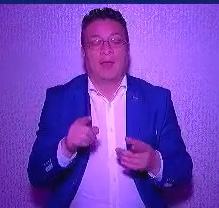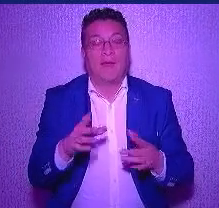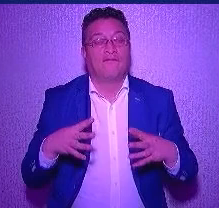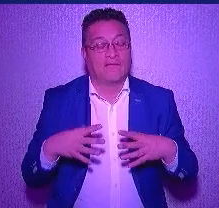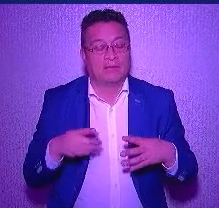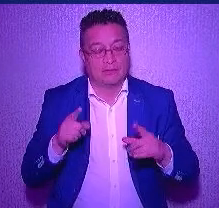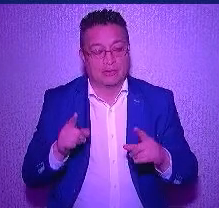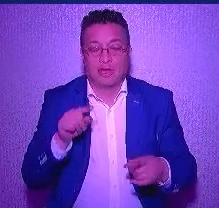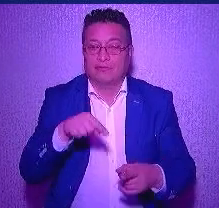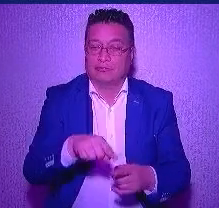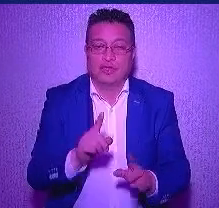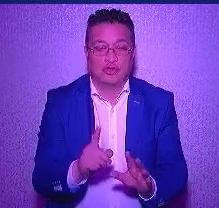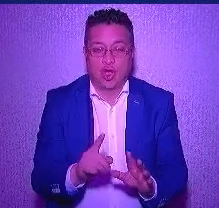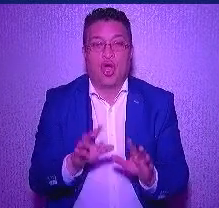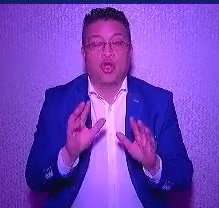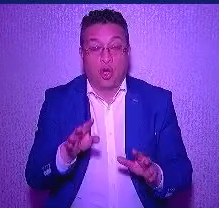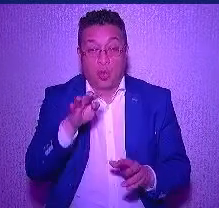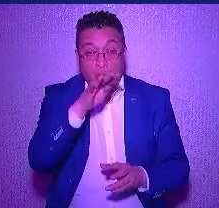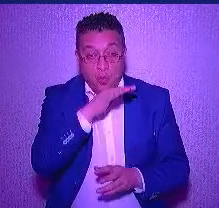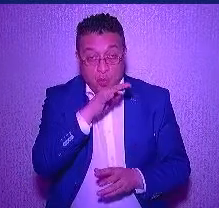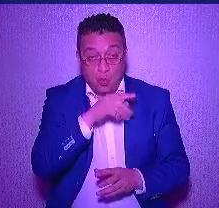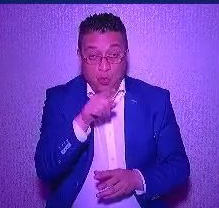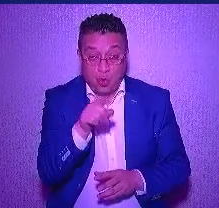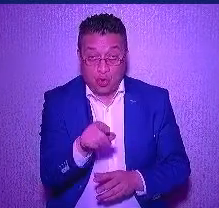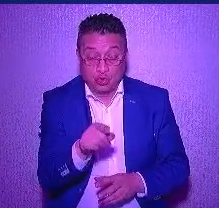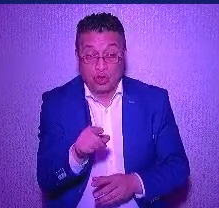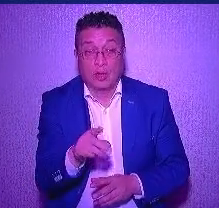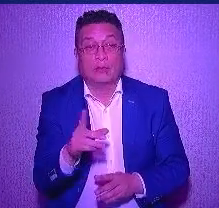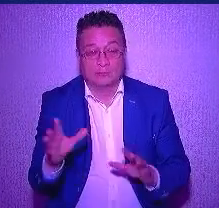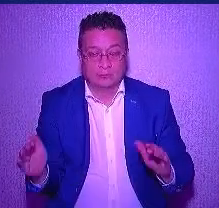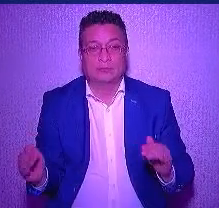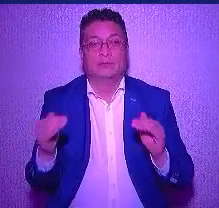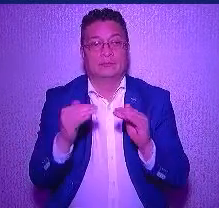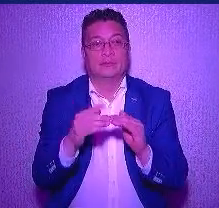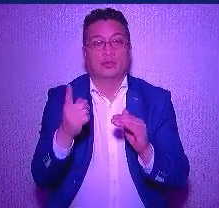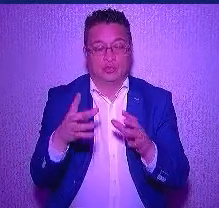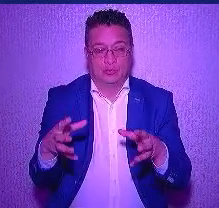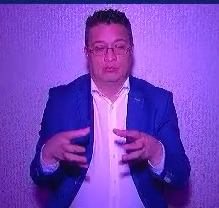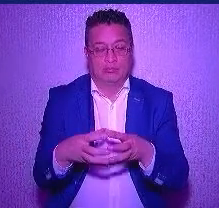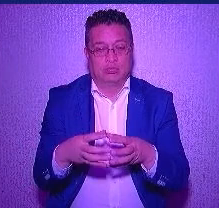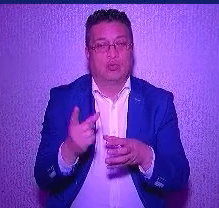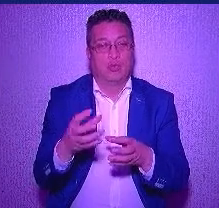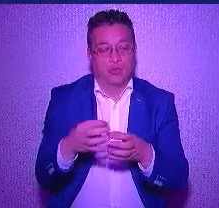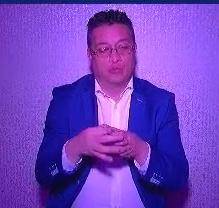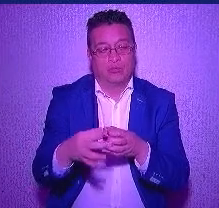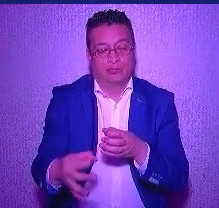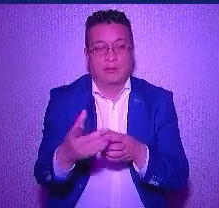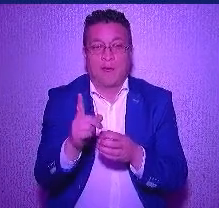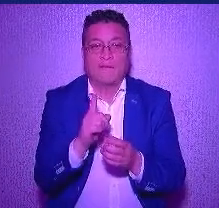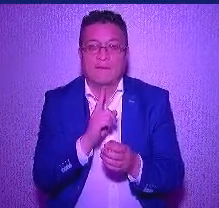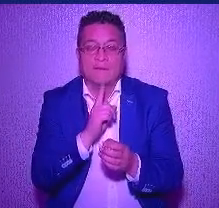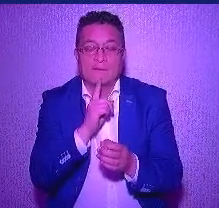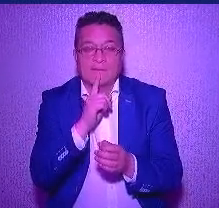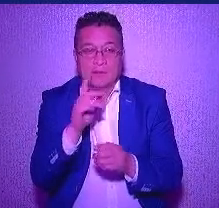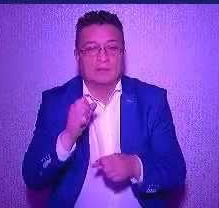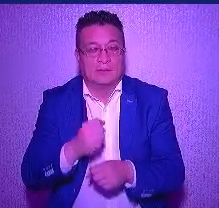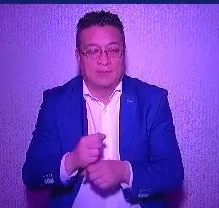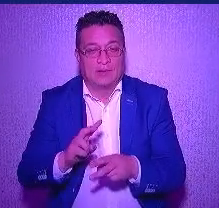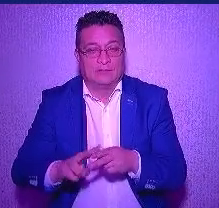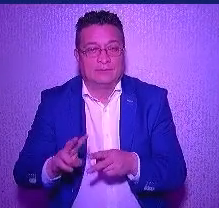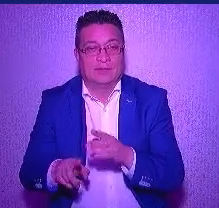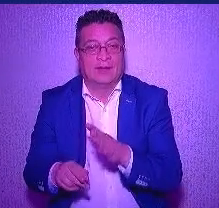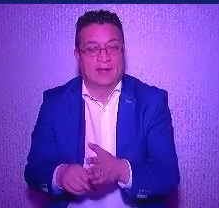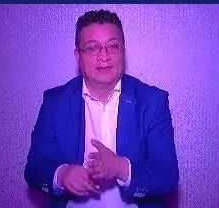estamos ahí el uso de ese Machine learning corresponde a una par no un porcentaje de esa eficacia lo que